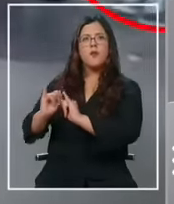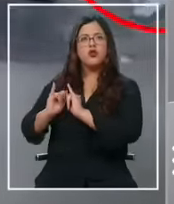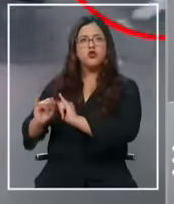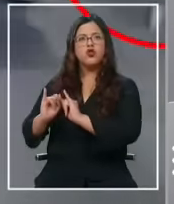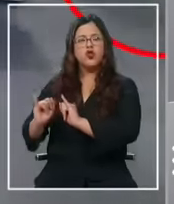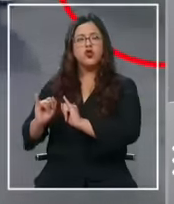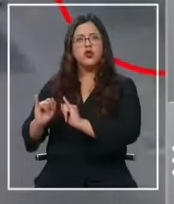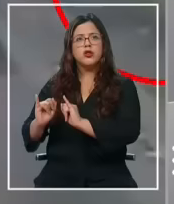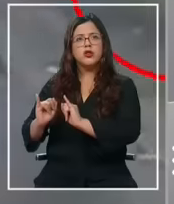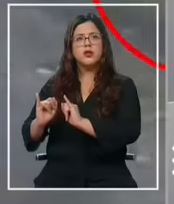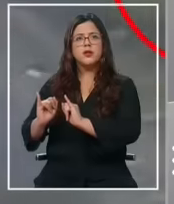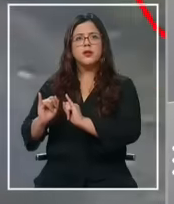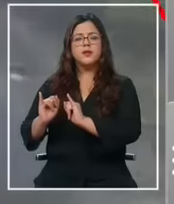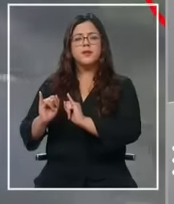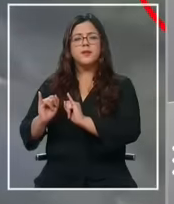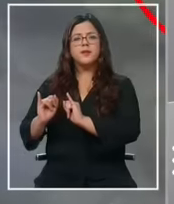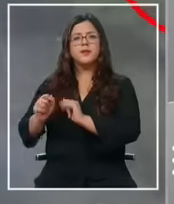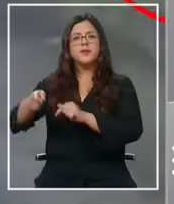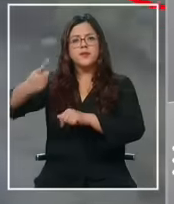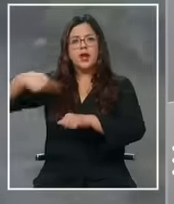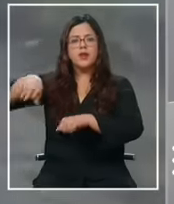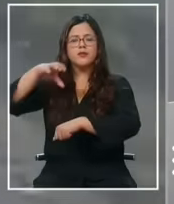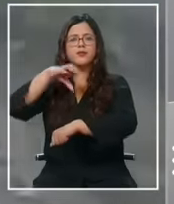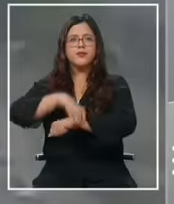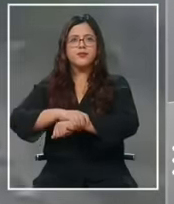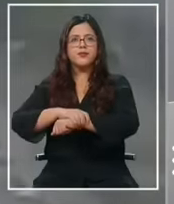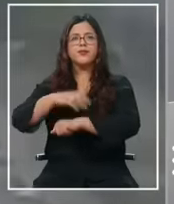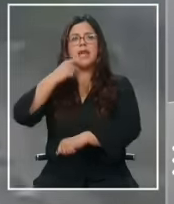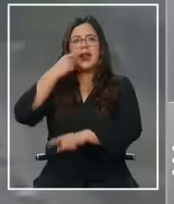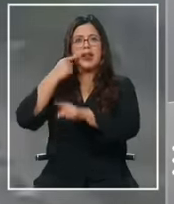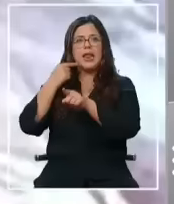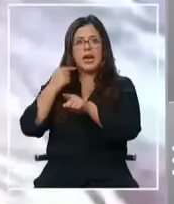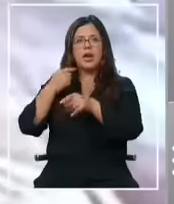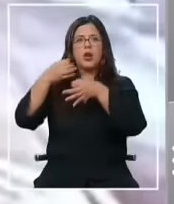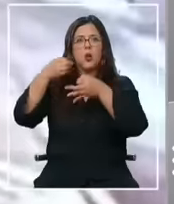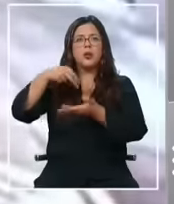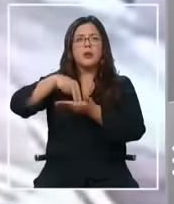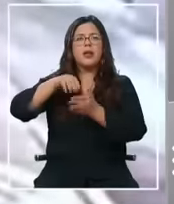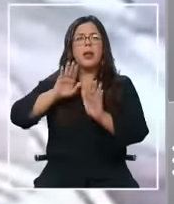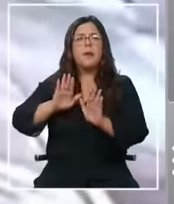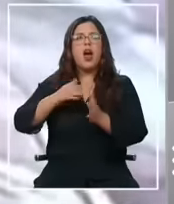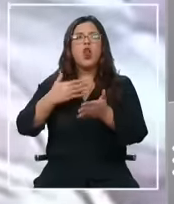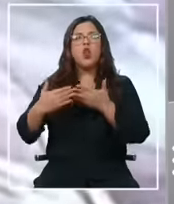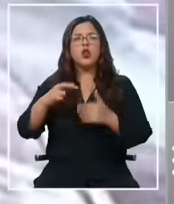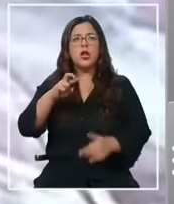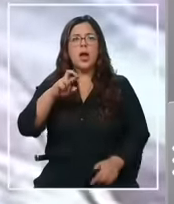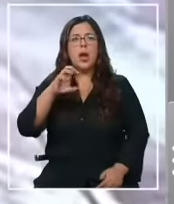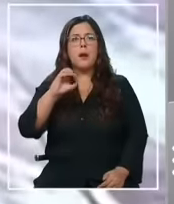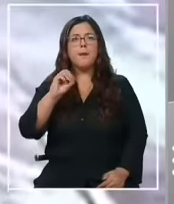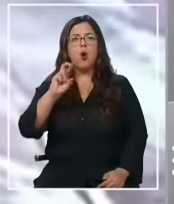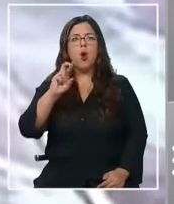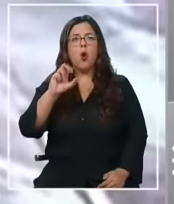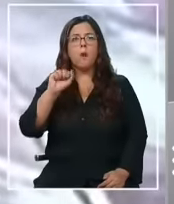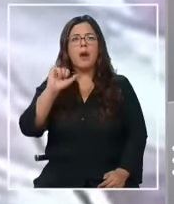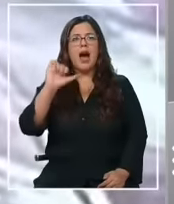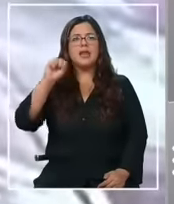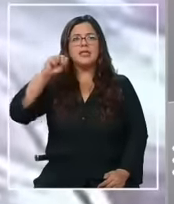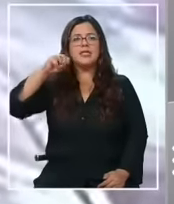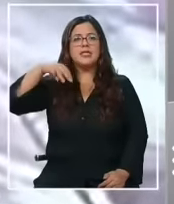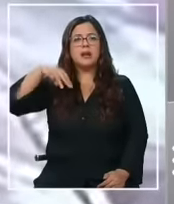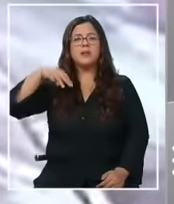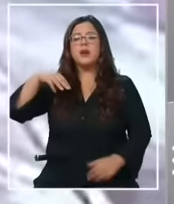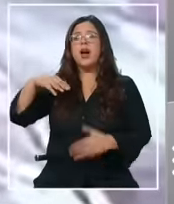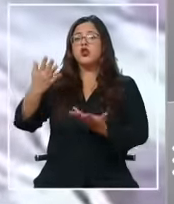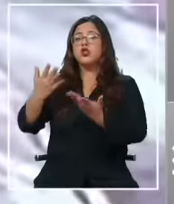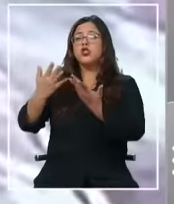nosotros pudimos entregar, logró la detención de él esperándolo en el sector de Popayán. O sea, hoy día mismo cruzó él de Ecuador